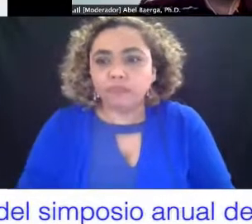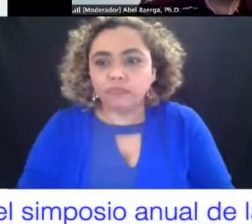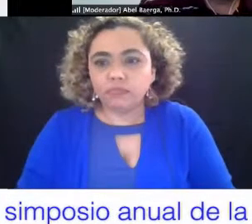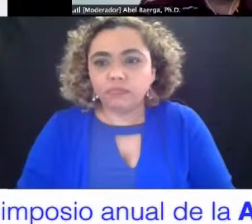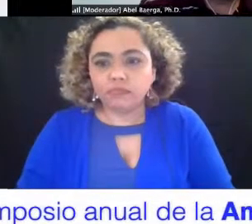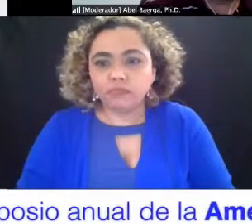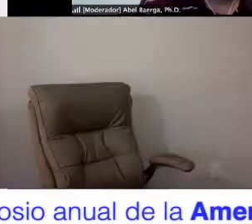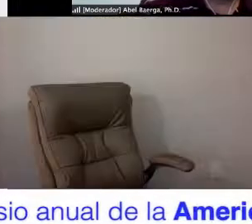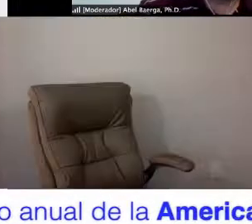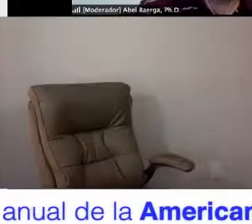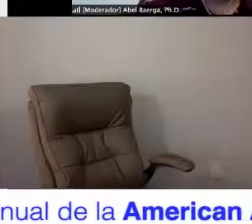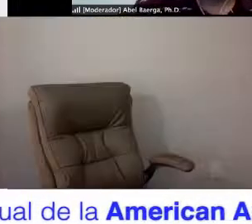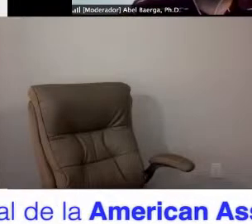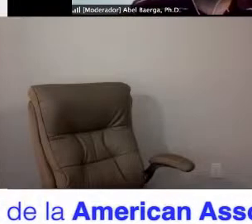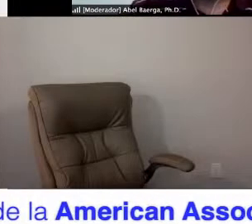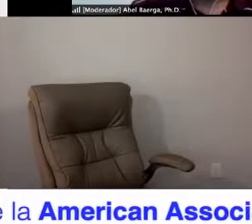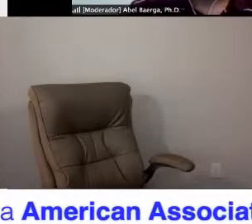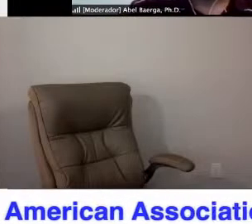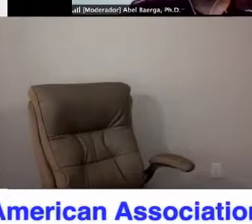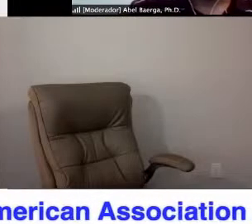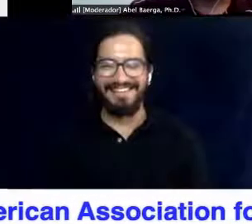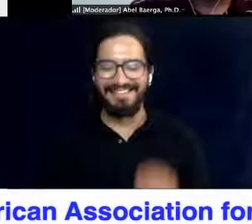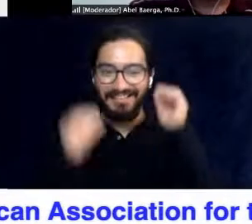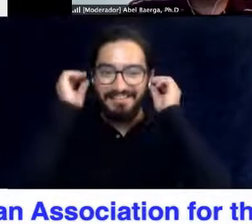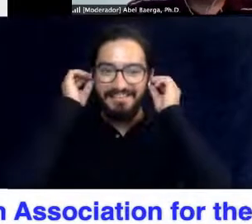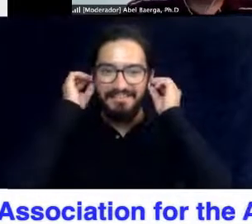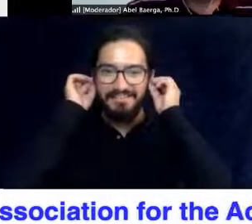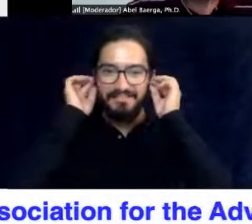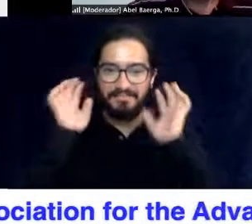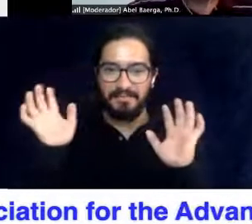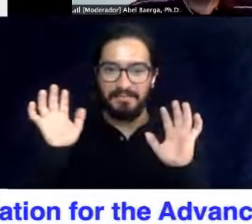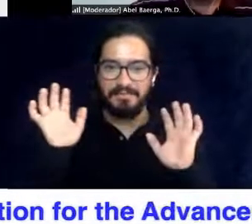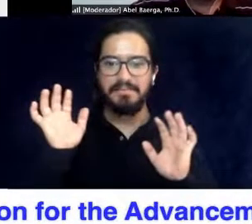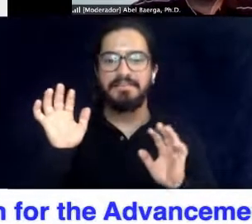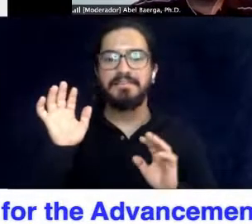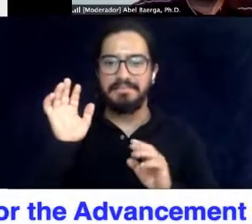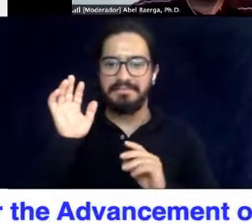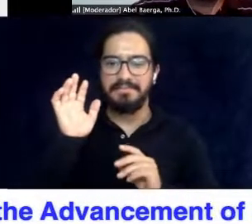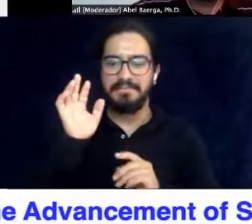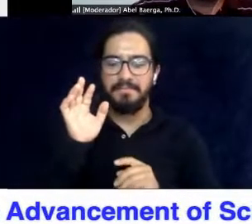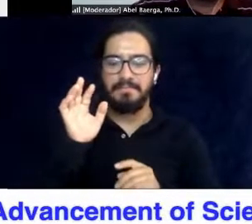ver, yo le llevo el tiempo desde acá y le aviso a Abel por